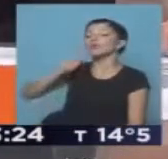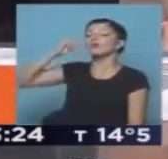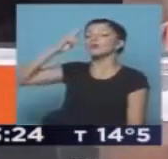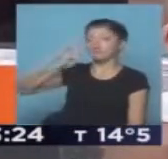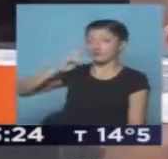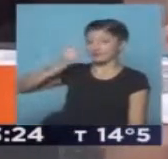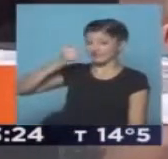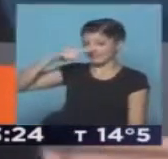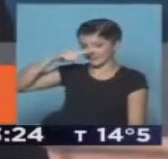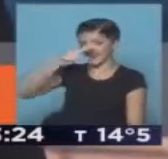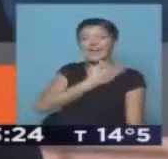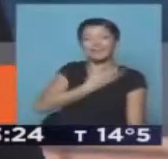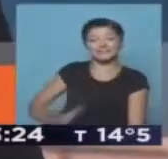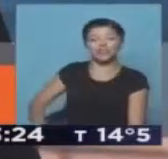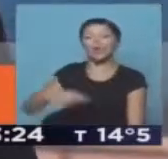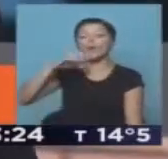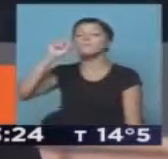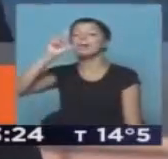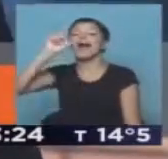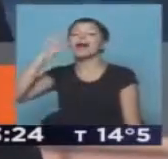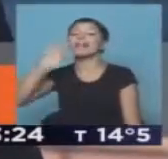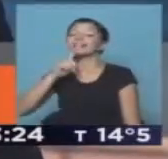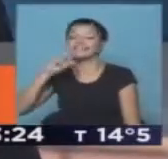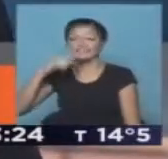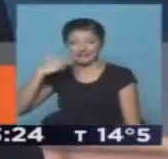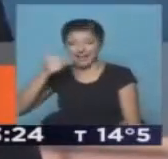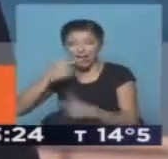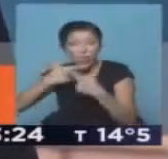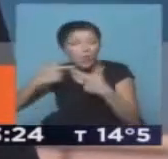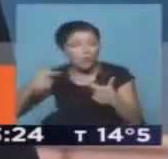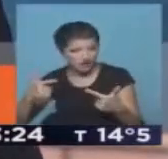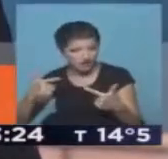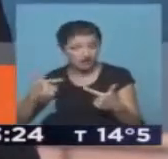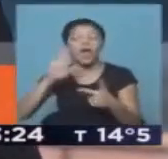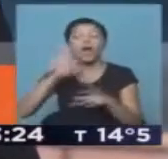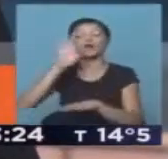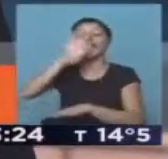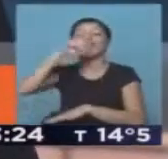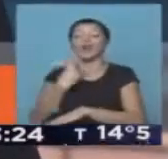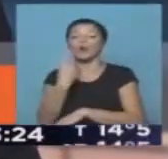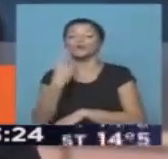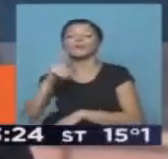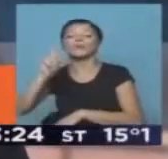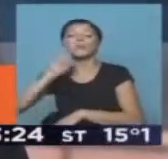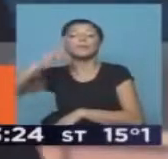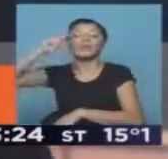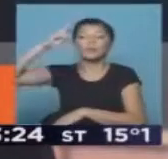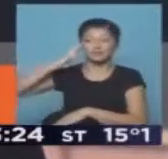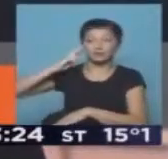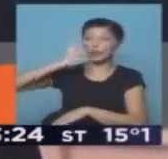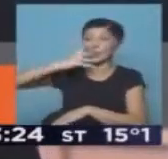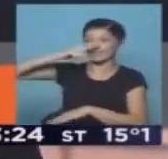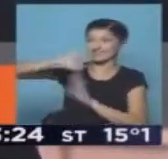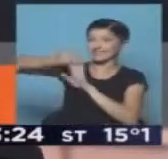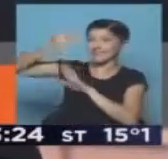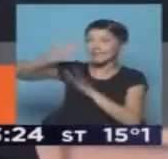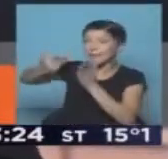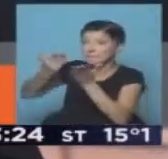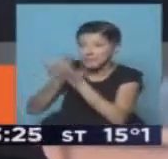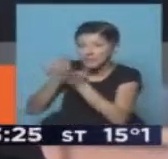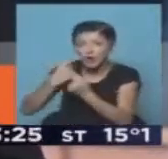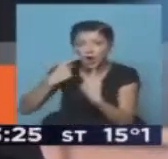había estado palestino y estado palestino es lo que viene reclamando naciones unidas desde 1947 y si no hay estado palestino